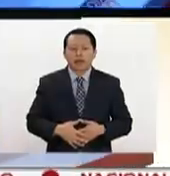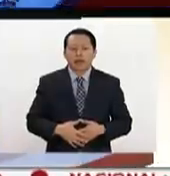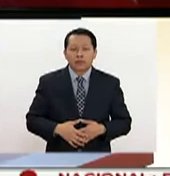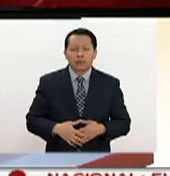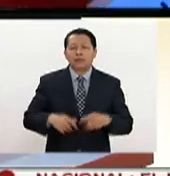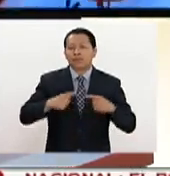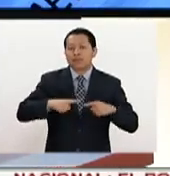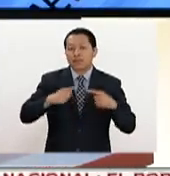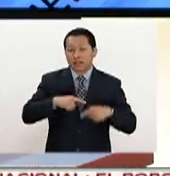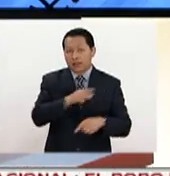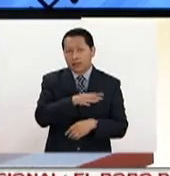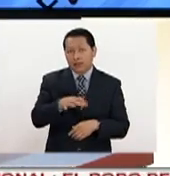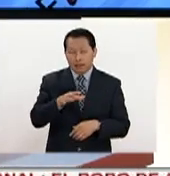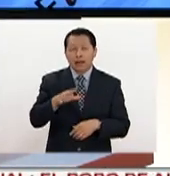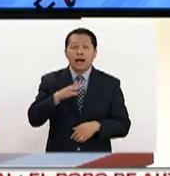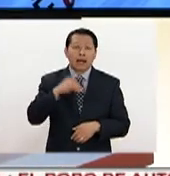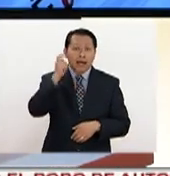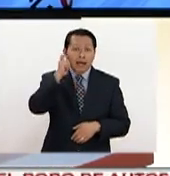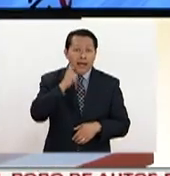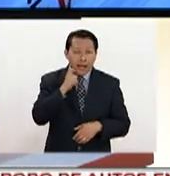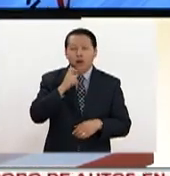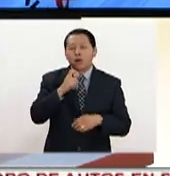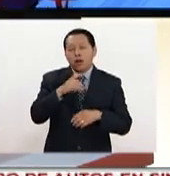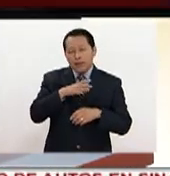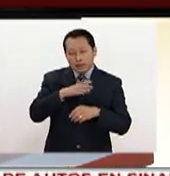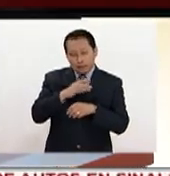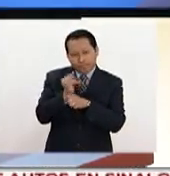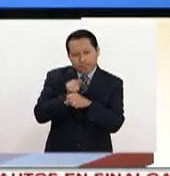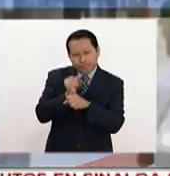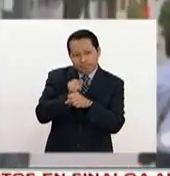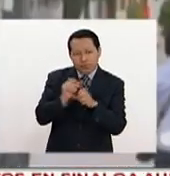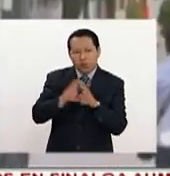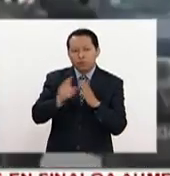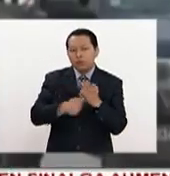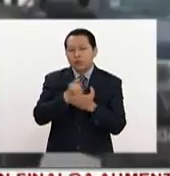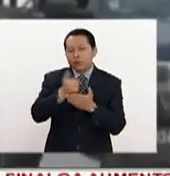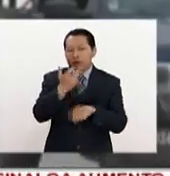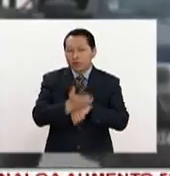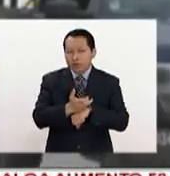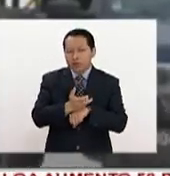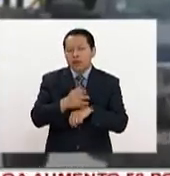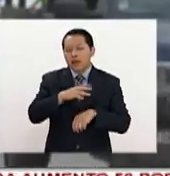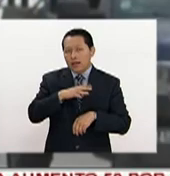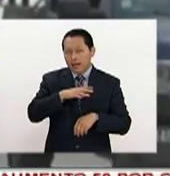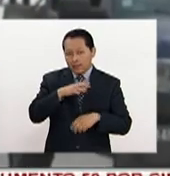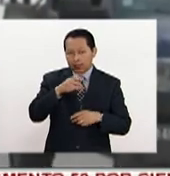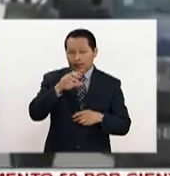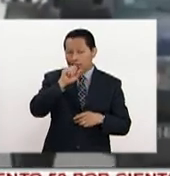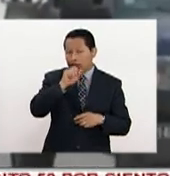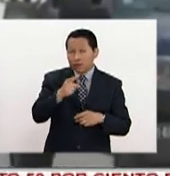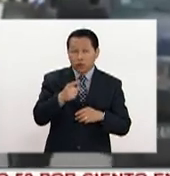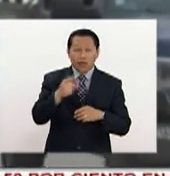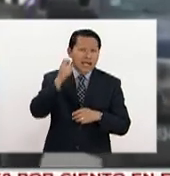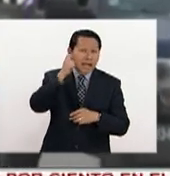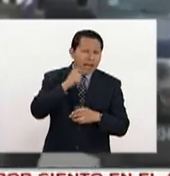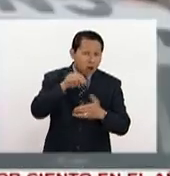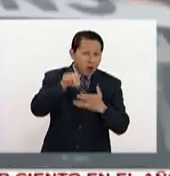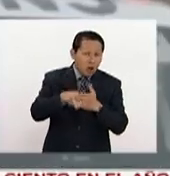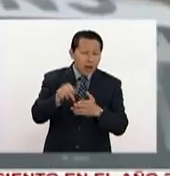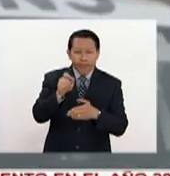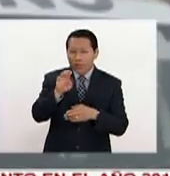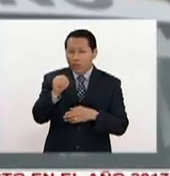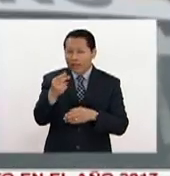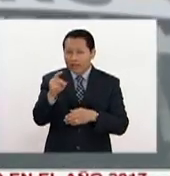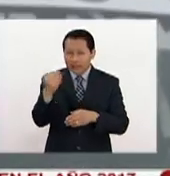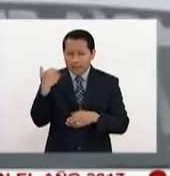La Fiscalía General de Guerrero reconstruyó los hechos sobre el caso del ciudadano estadounidense Douglas N., asesinado en Guerrero el pasado 29